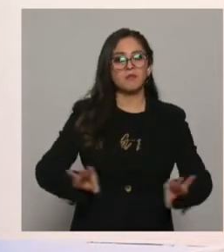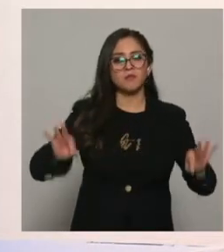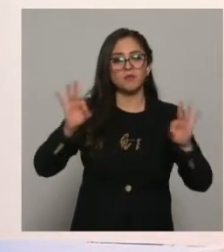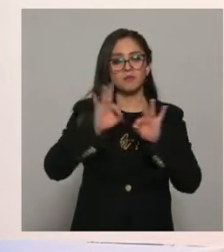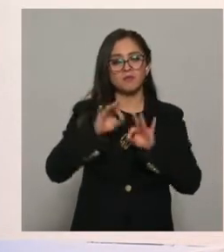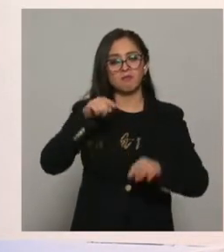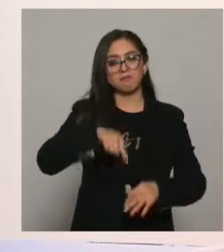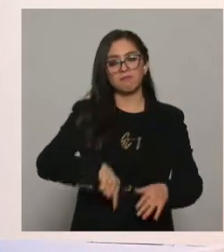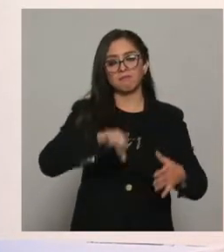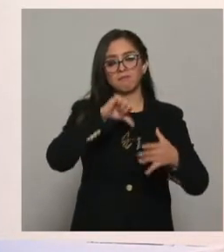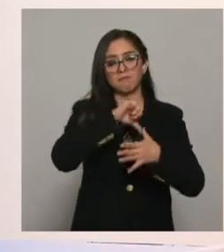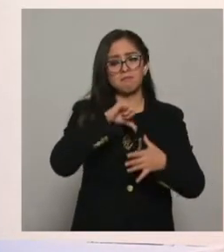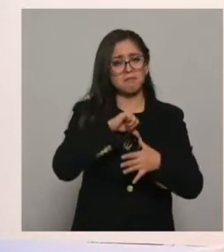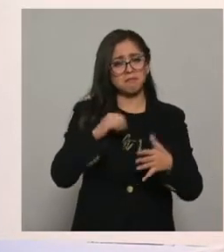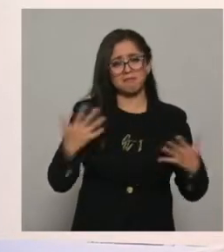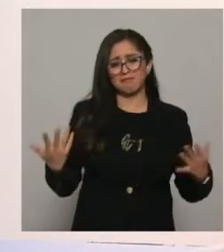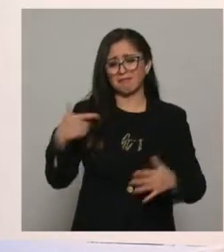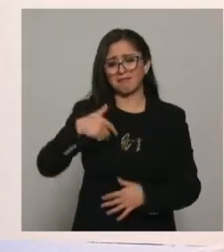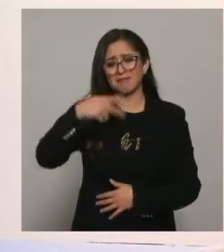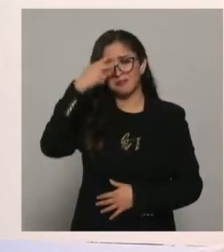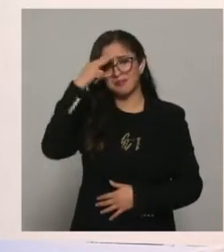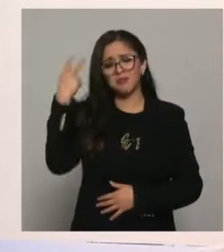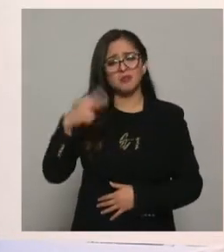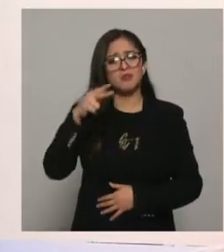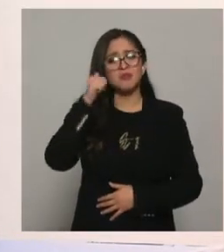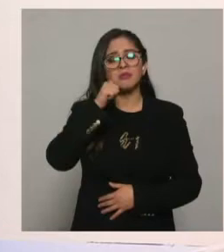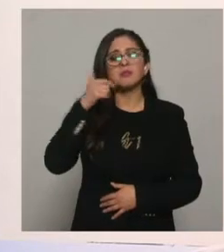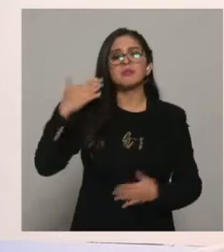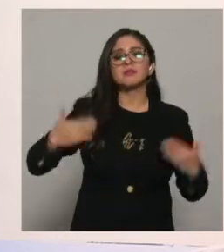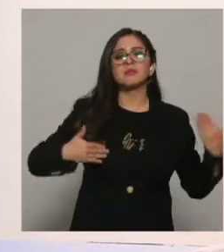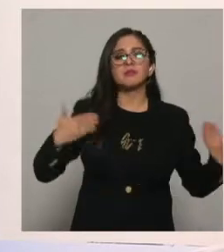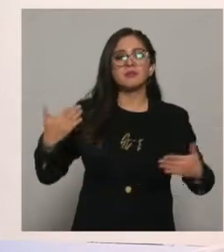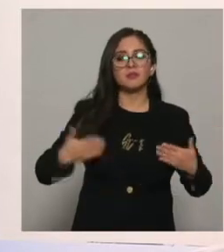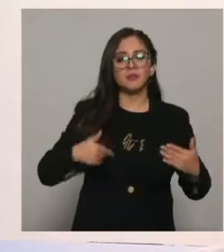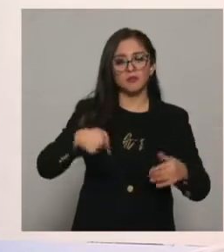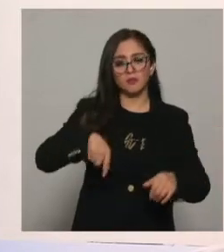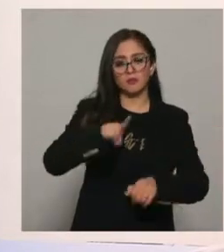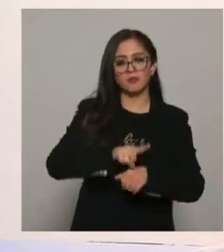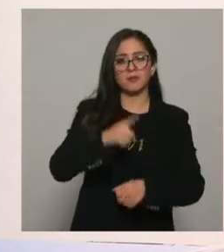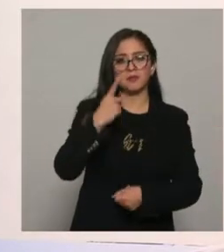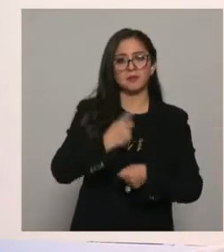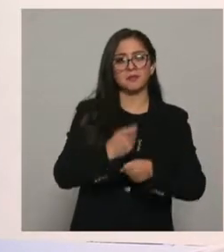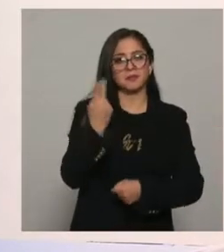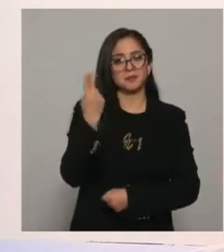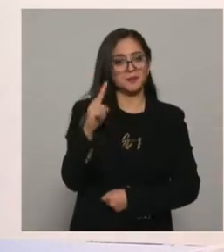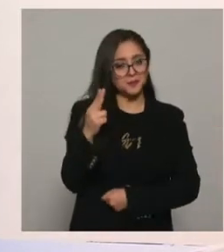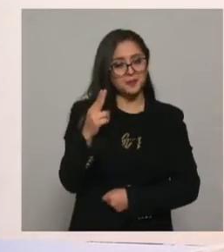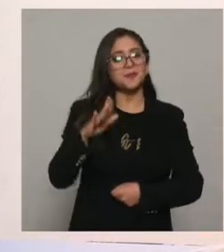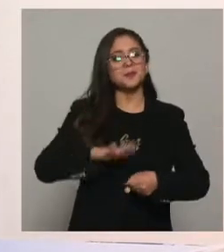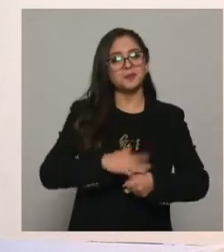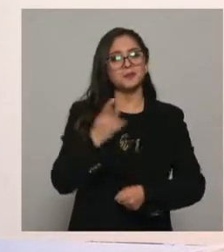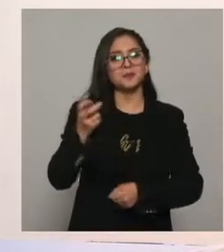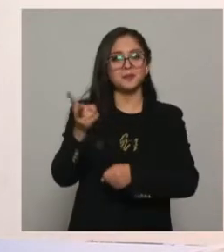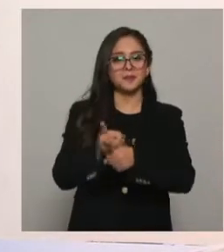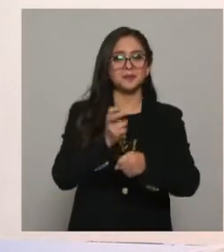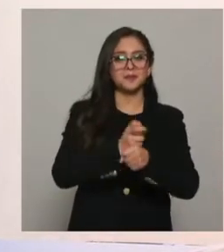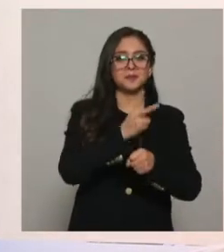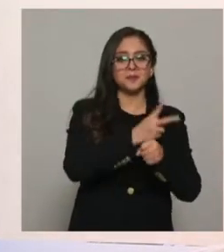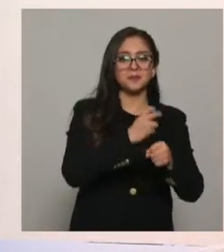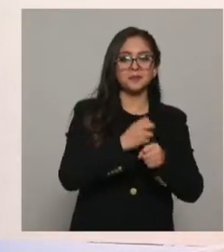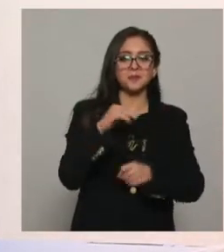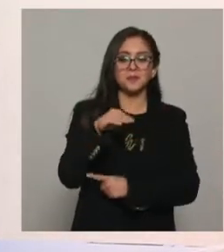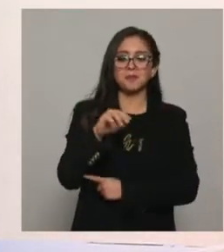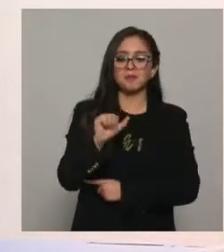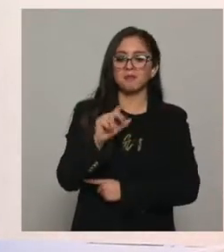América Latina, y no hay país como el nuestro que celebre el día de hoy, el 1 de noviembre. Y es por eso que hemos invitado esta mañana a María